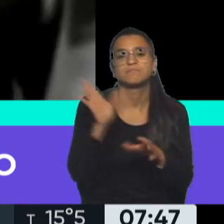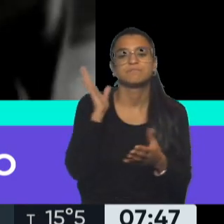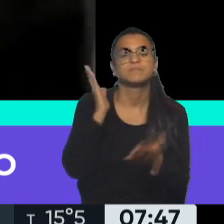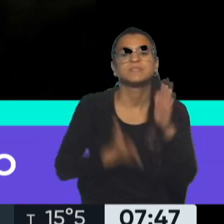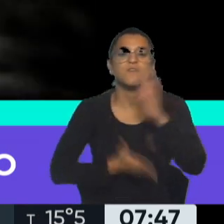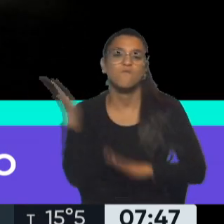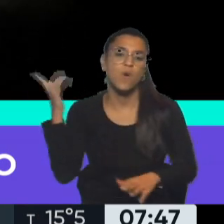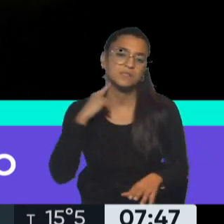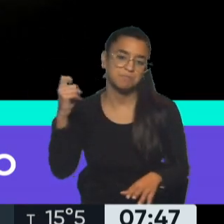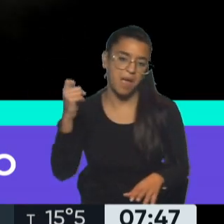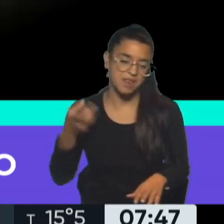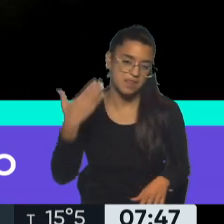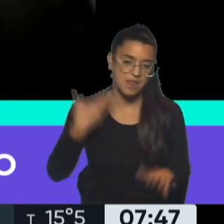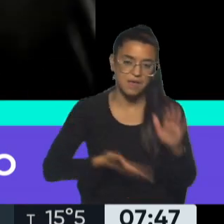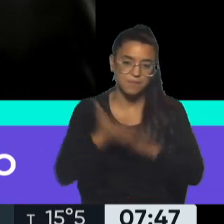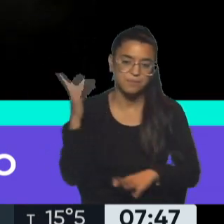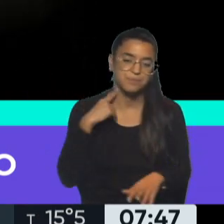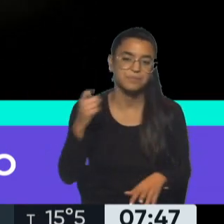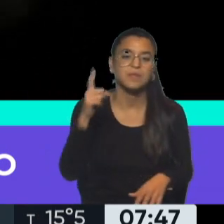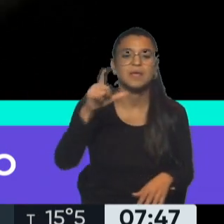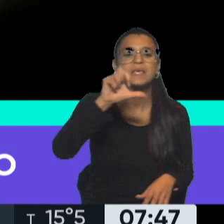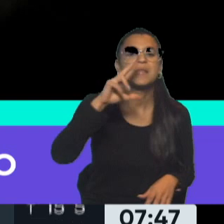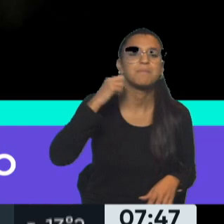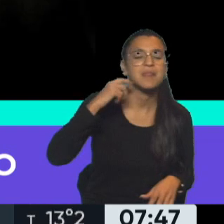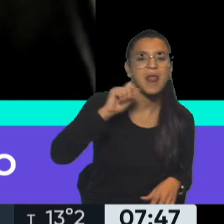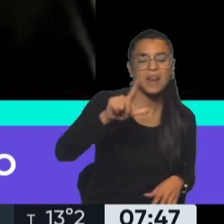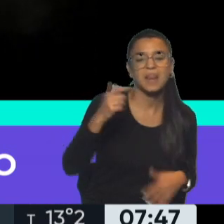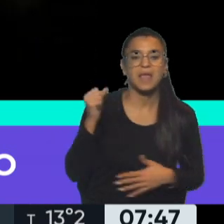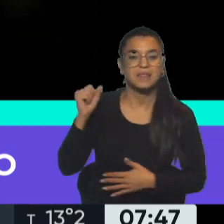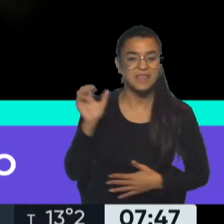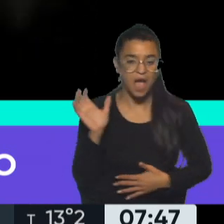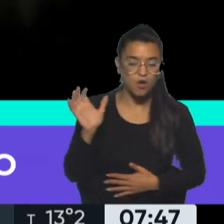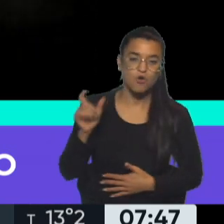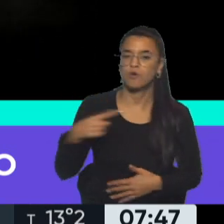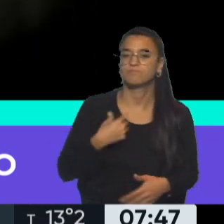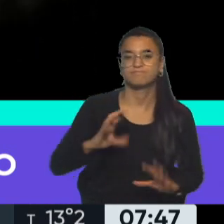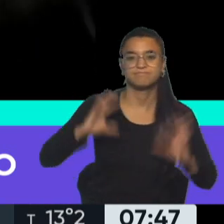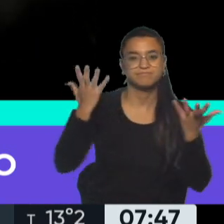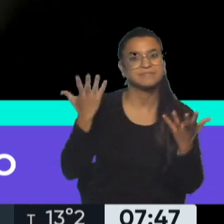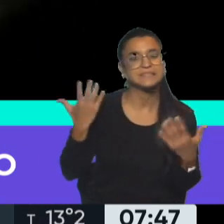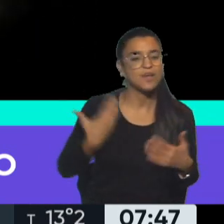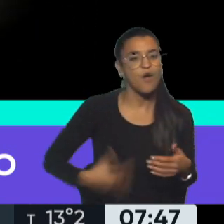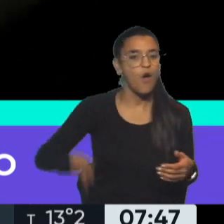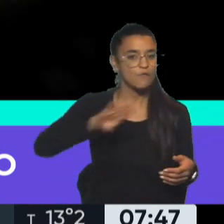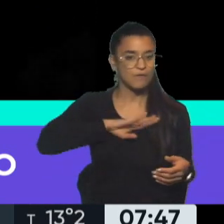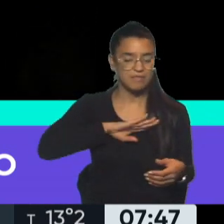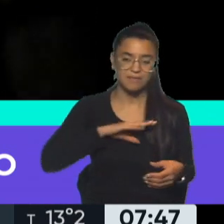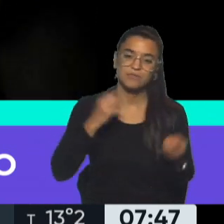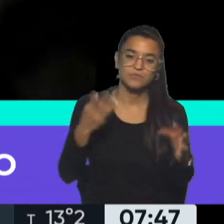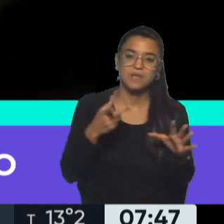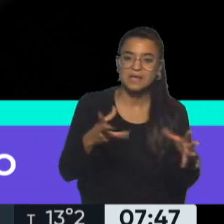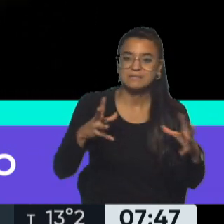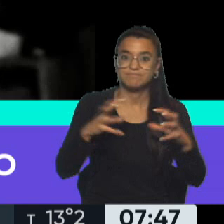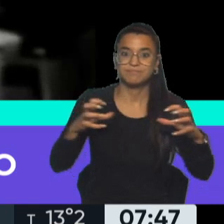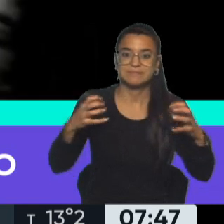en España. Sí, grabó su versión de Criminal Tango y la patria rabalera lo tomó como un insulto. De ahí que la tensión se volvió tan